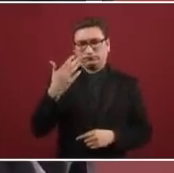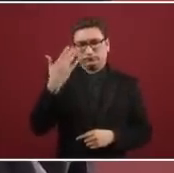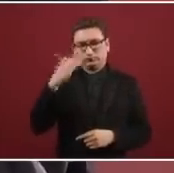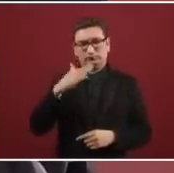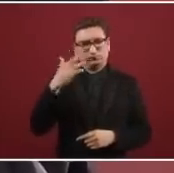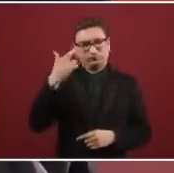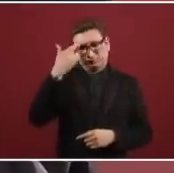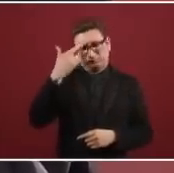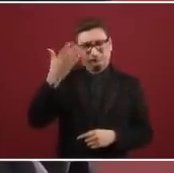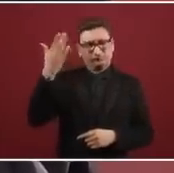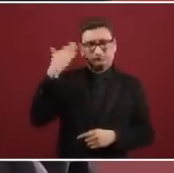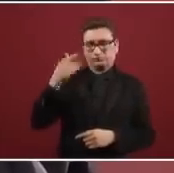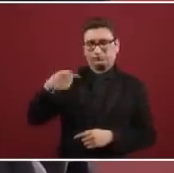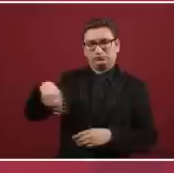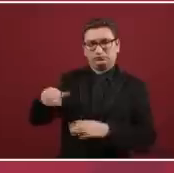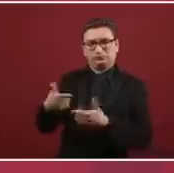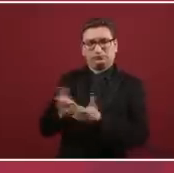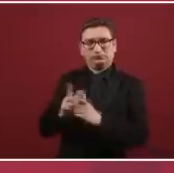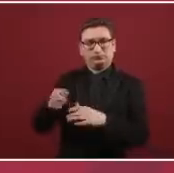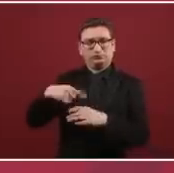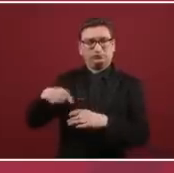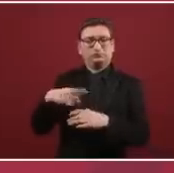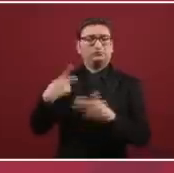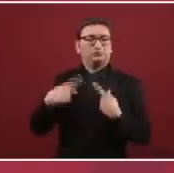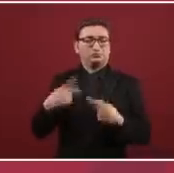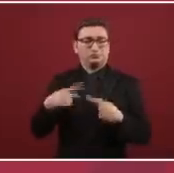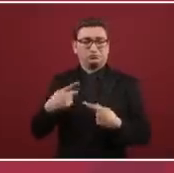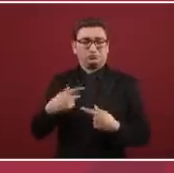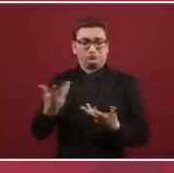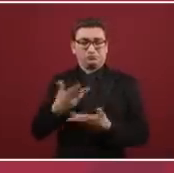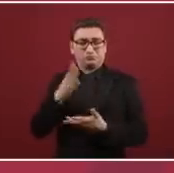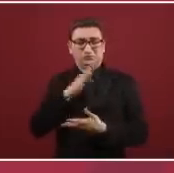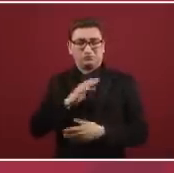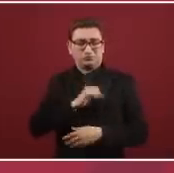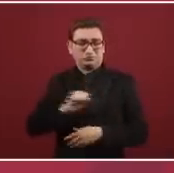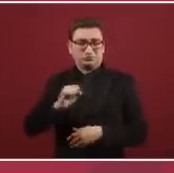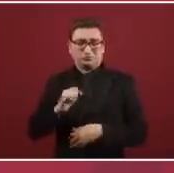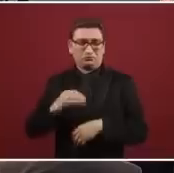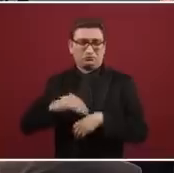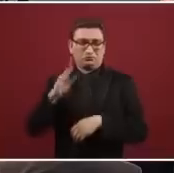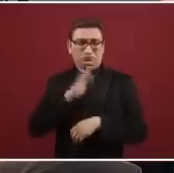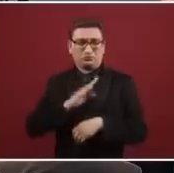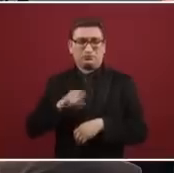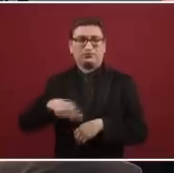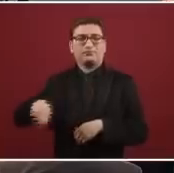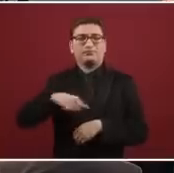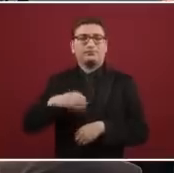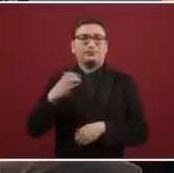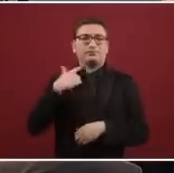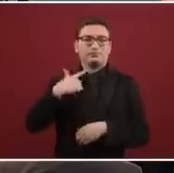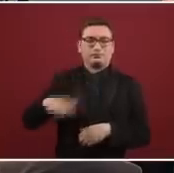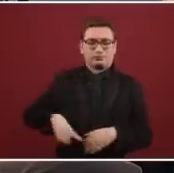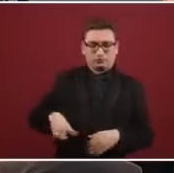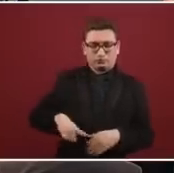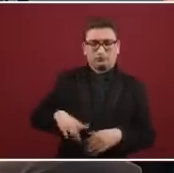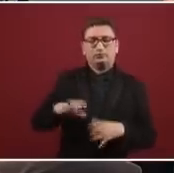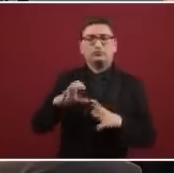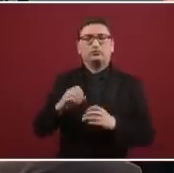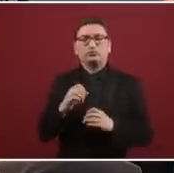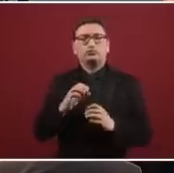mal como gobernantes o como traficantes de